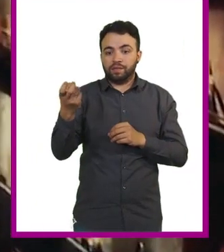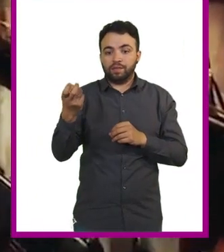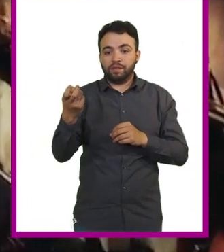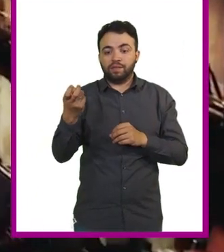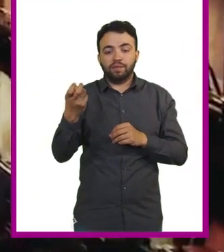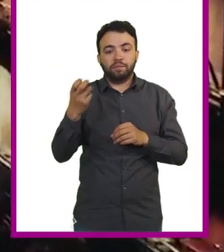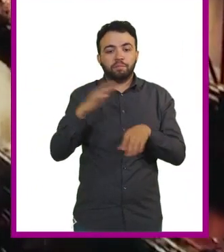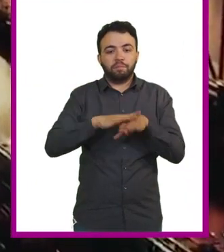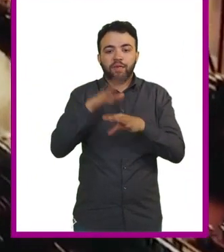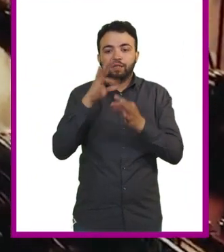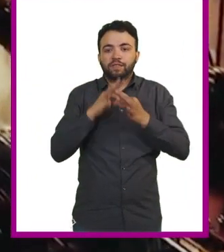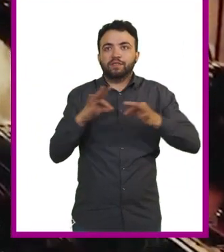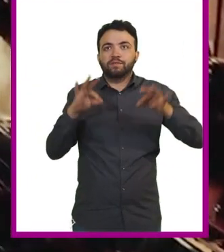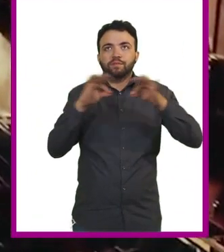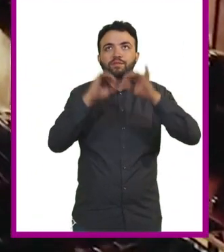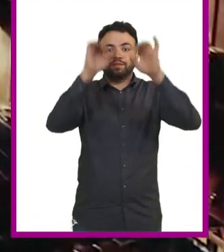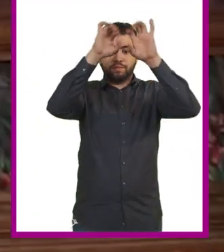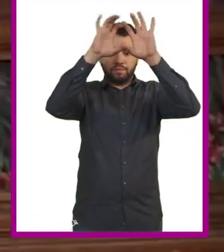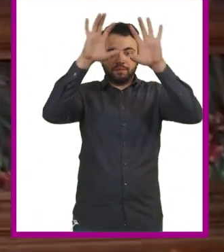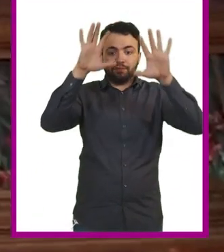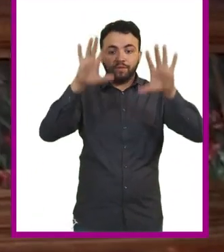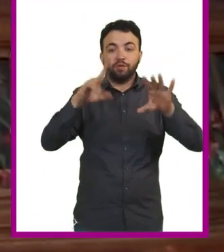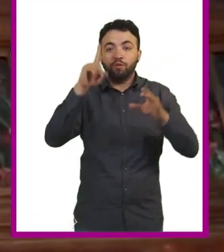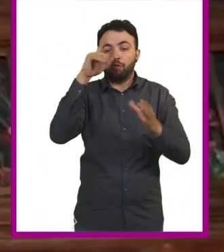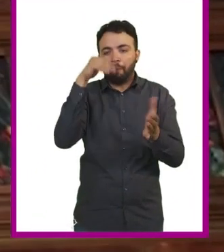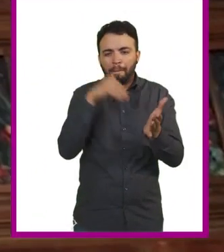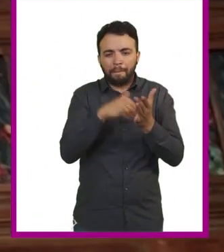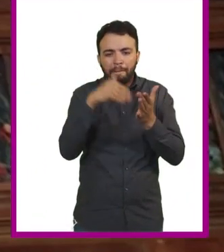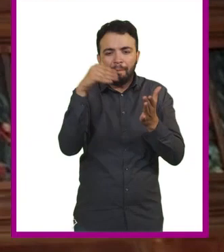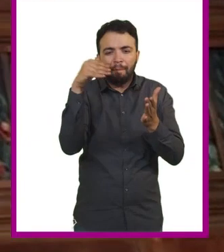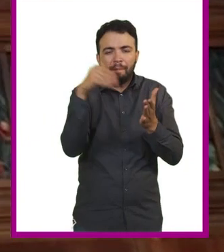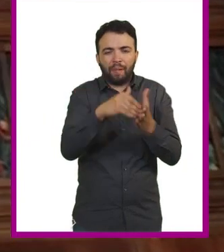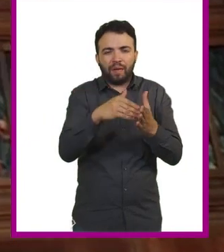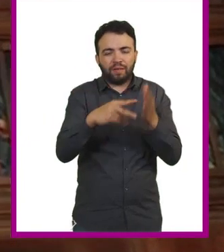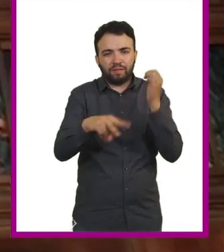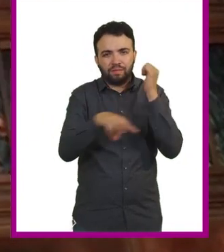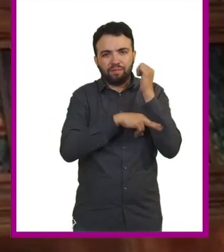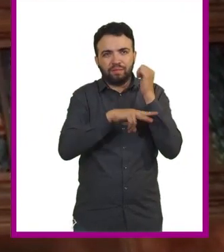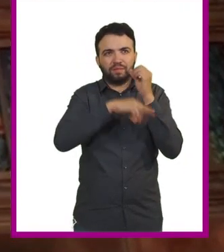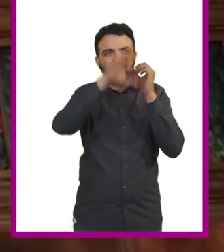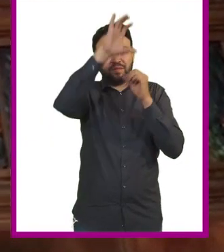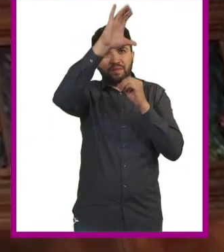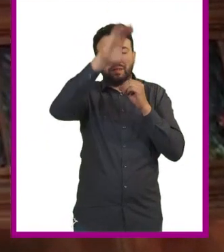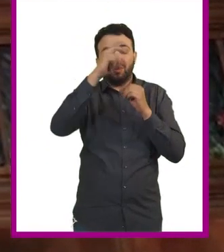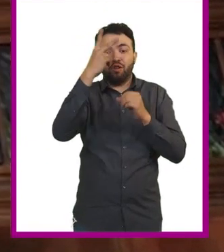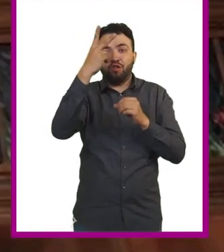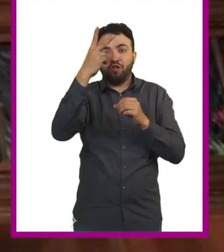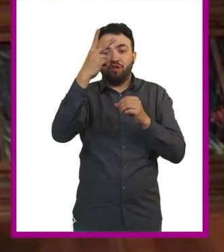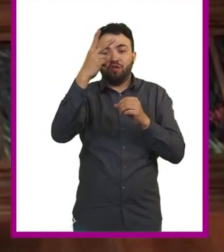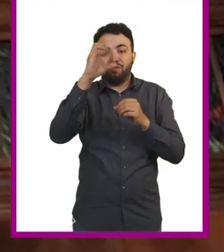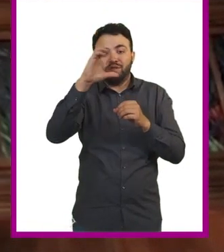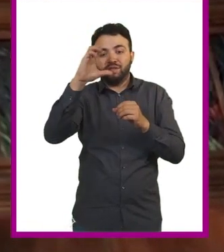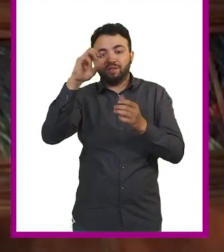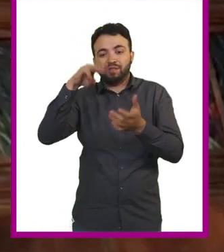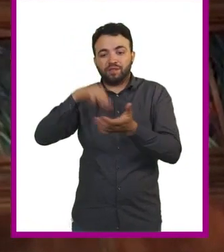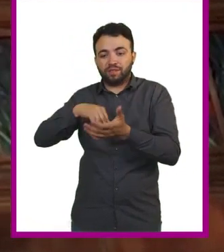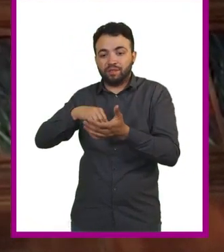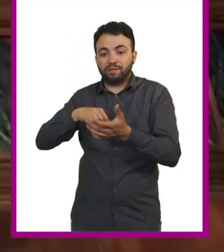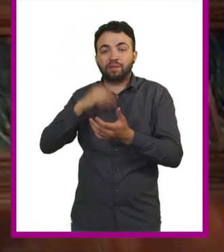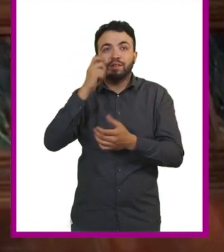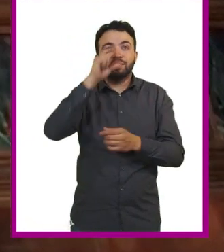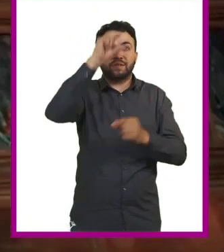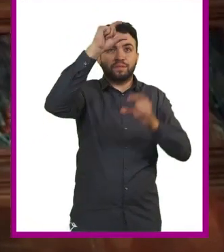en los personajes principales del gran telón. Casi 1 millón de piezas de cristal de aproximadamente 2 centímetros conforman